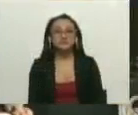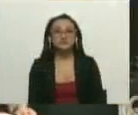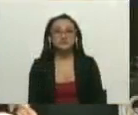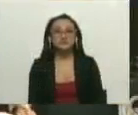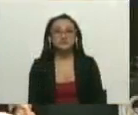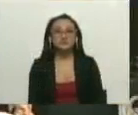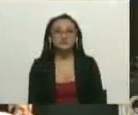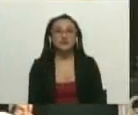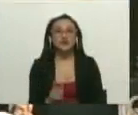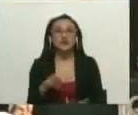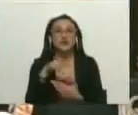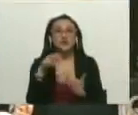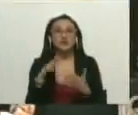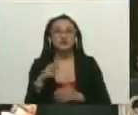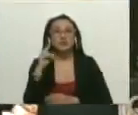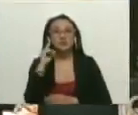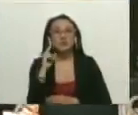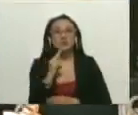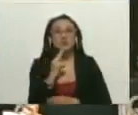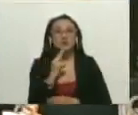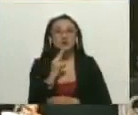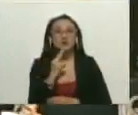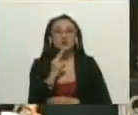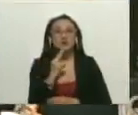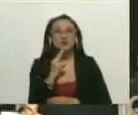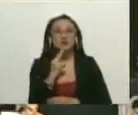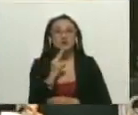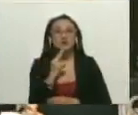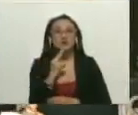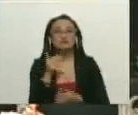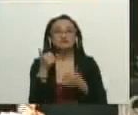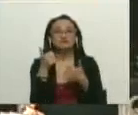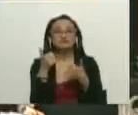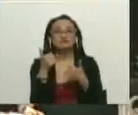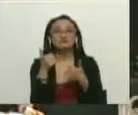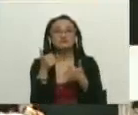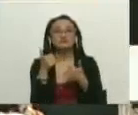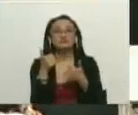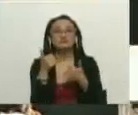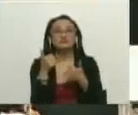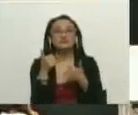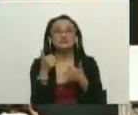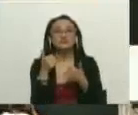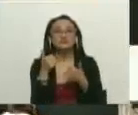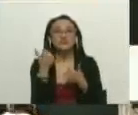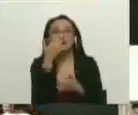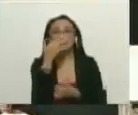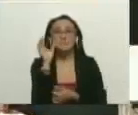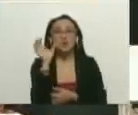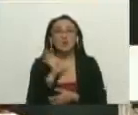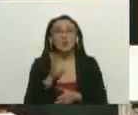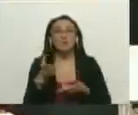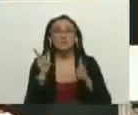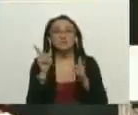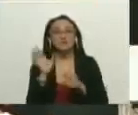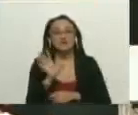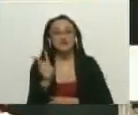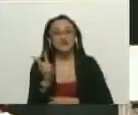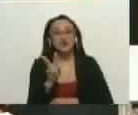la revolución bolivariana fuera exitosa. Ese imperio no podía permitir que en